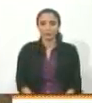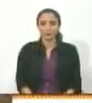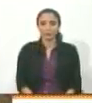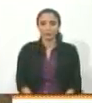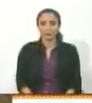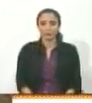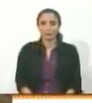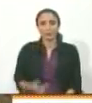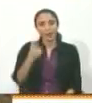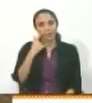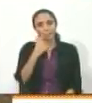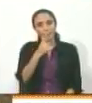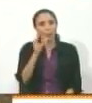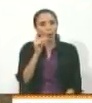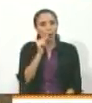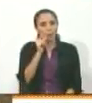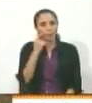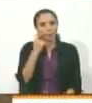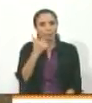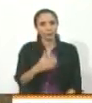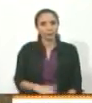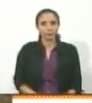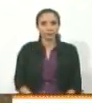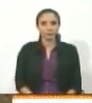Miguel Ot Enrique Otero.